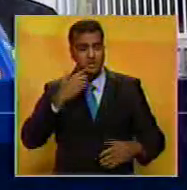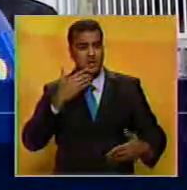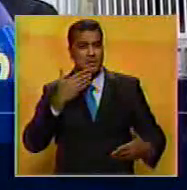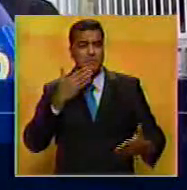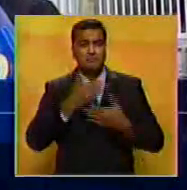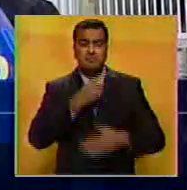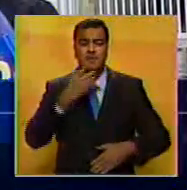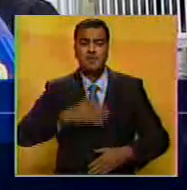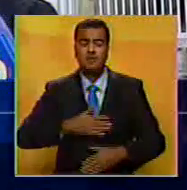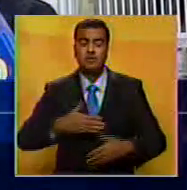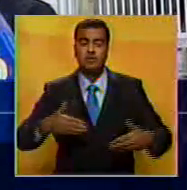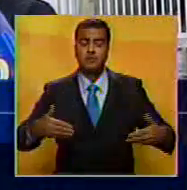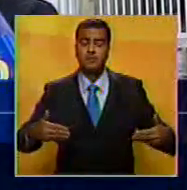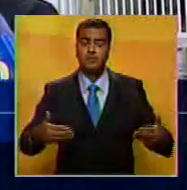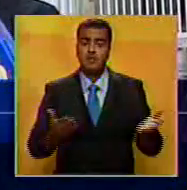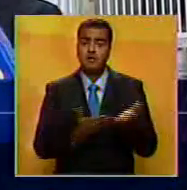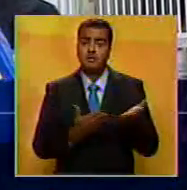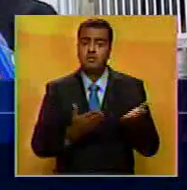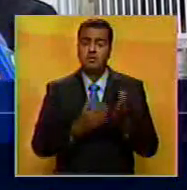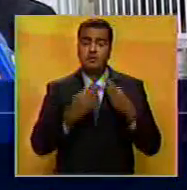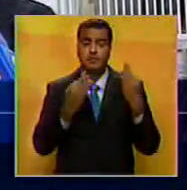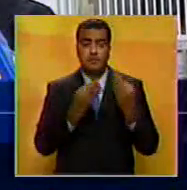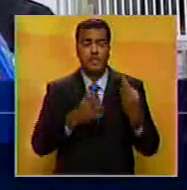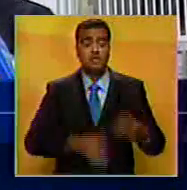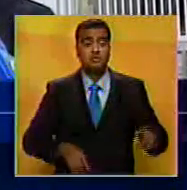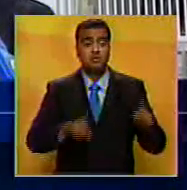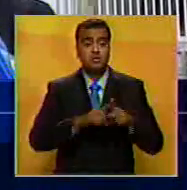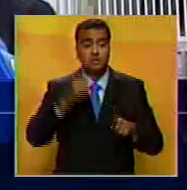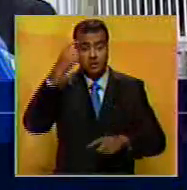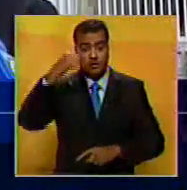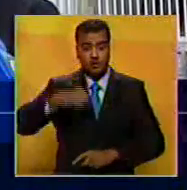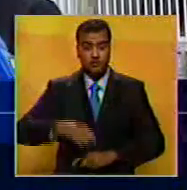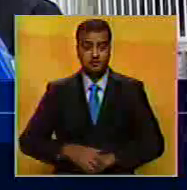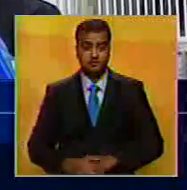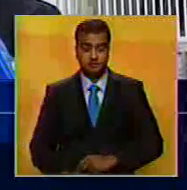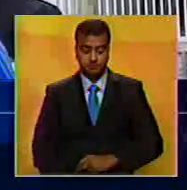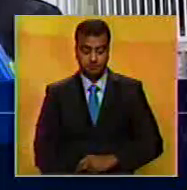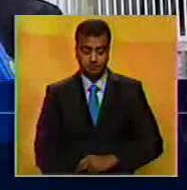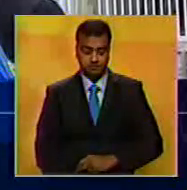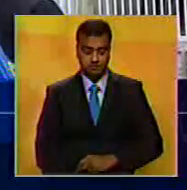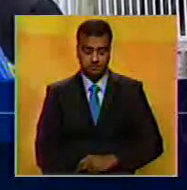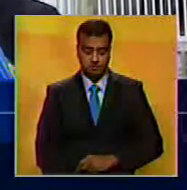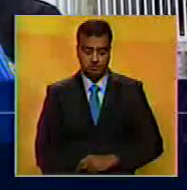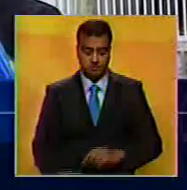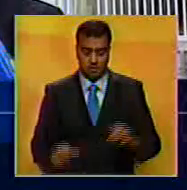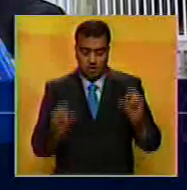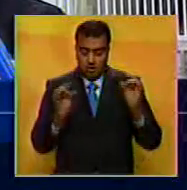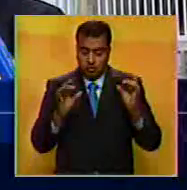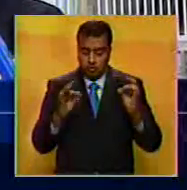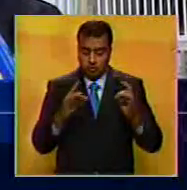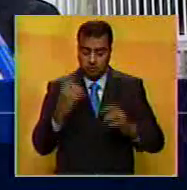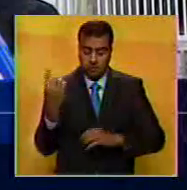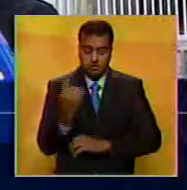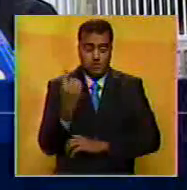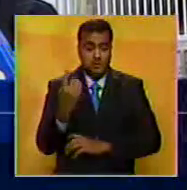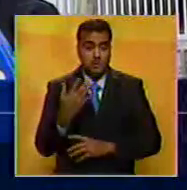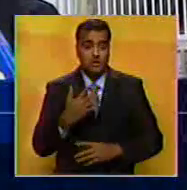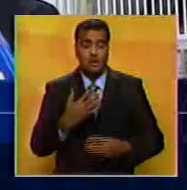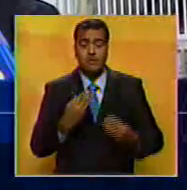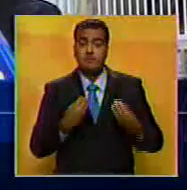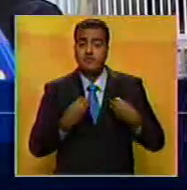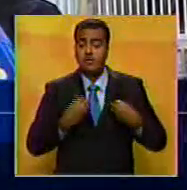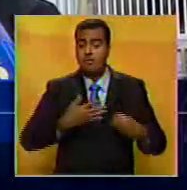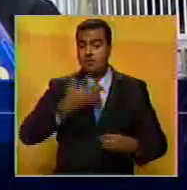ya no sigan familias pasando por lo que mi familia está pasando hoy, es un dolor que solo los que lo han vivido me